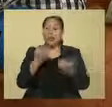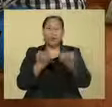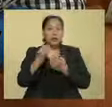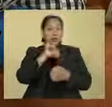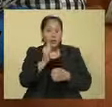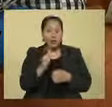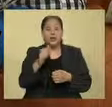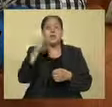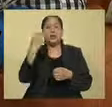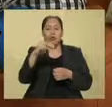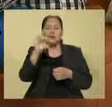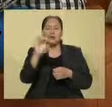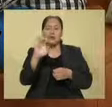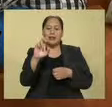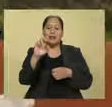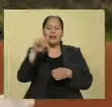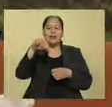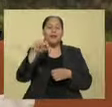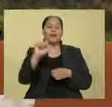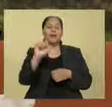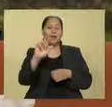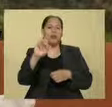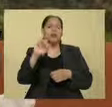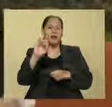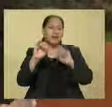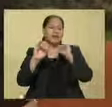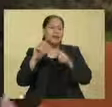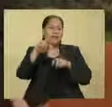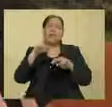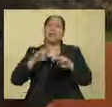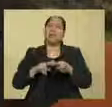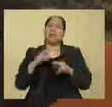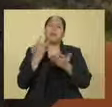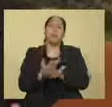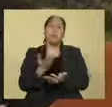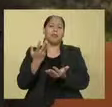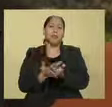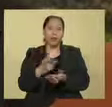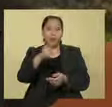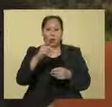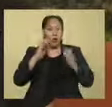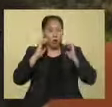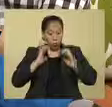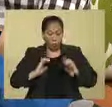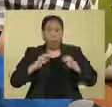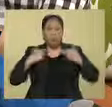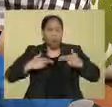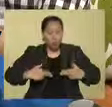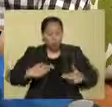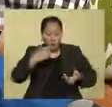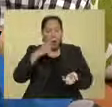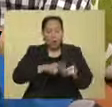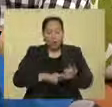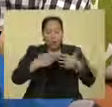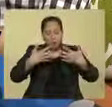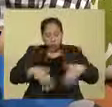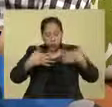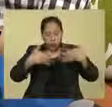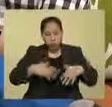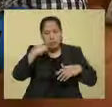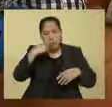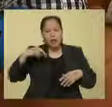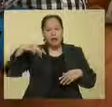manera importante. Si no nos movemos, somos humanos y nuestro cuerpo está hecho para